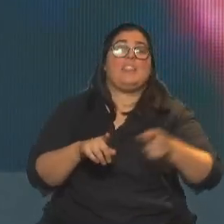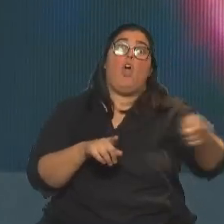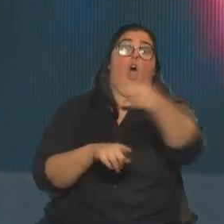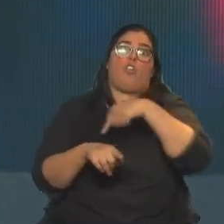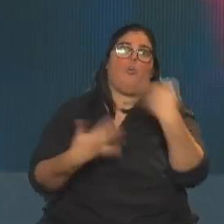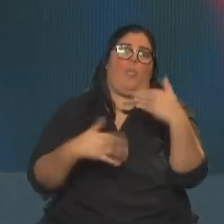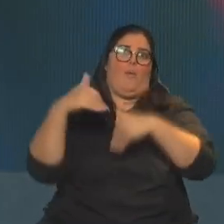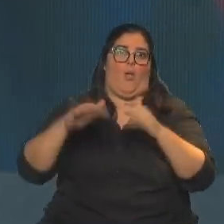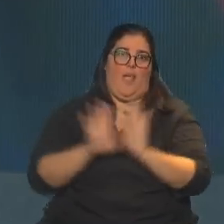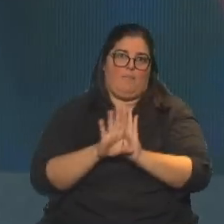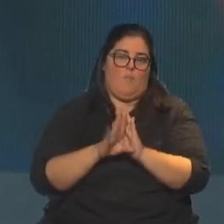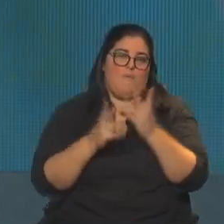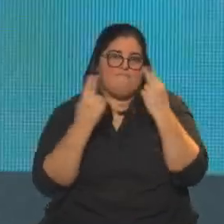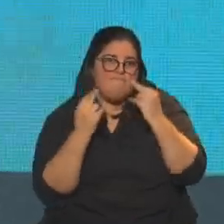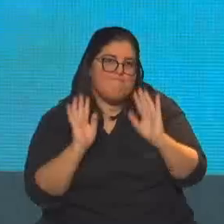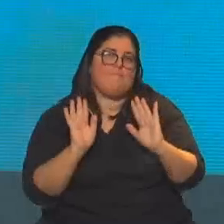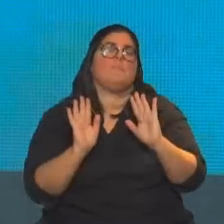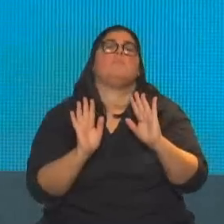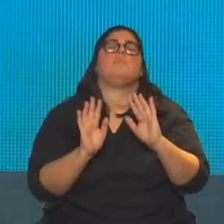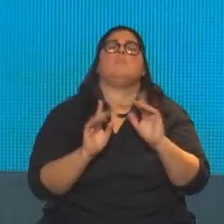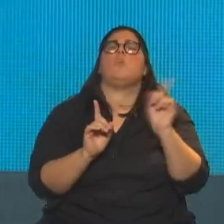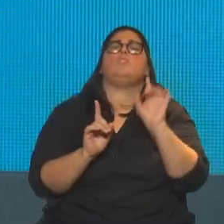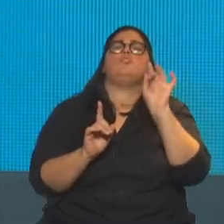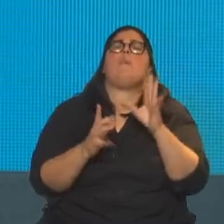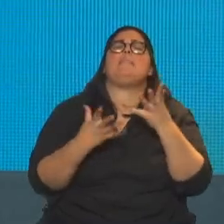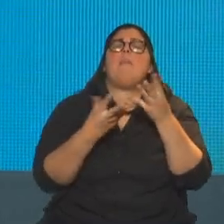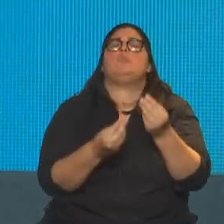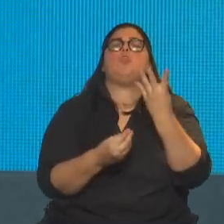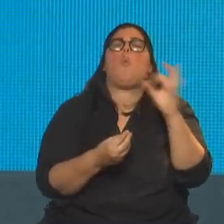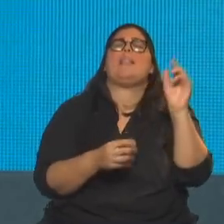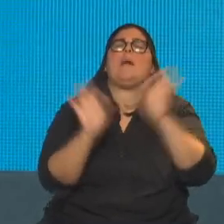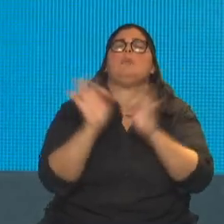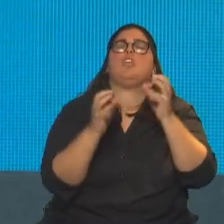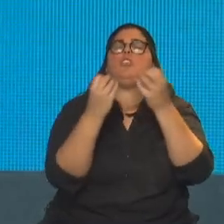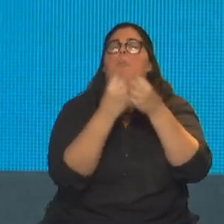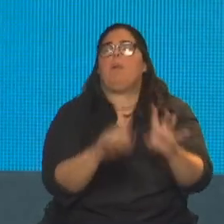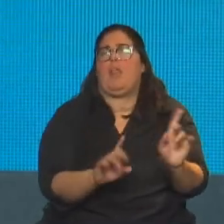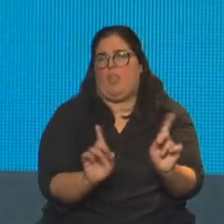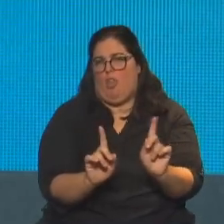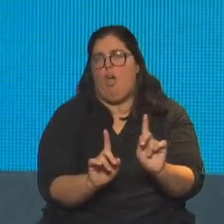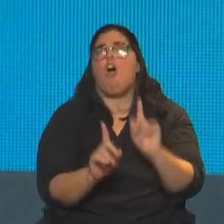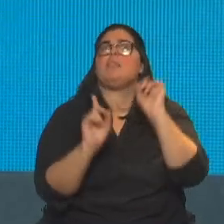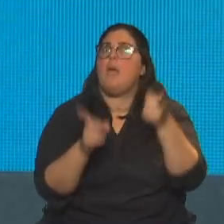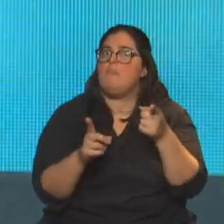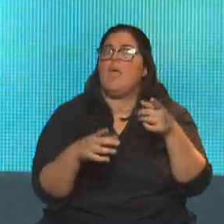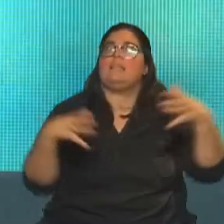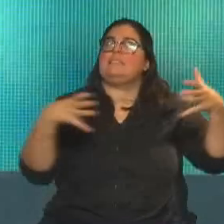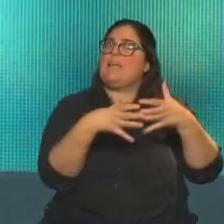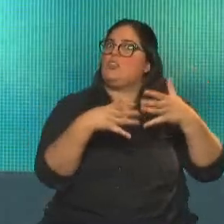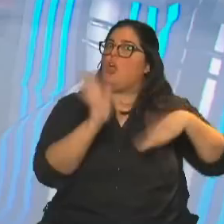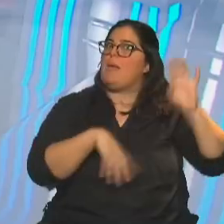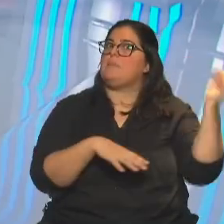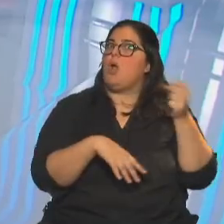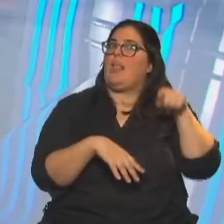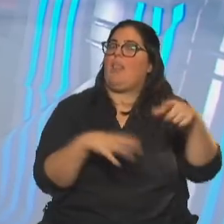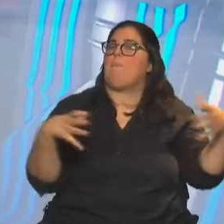ese marco. Por lo tanto, no perdió el apoyo solo de un 40% de su propio partido, sino tal vez del sector más importante de su propio